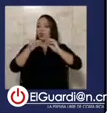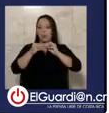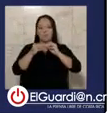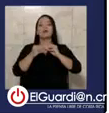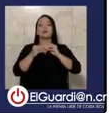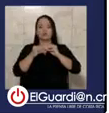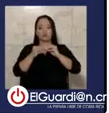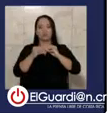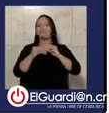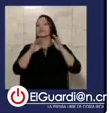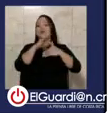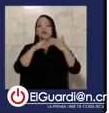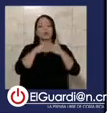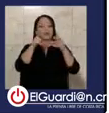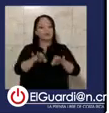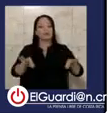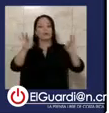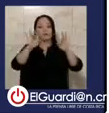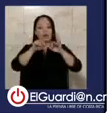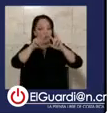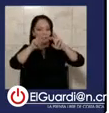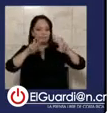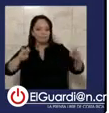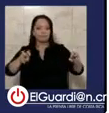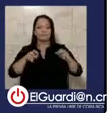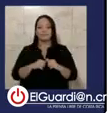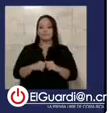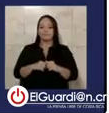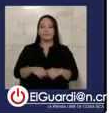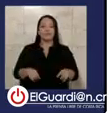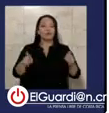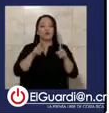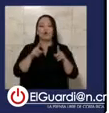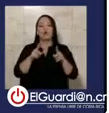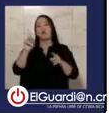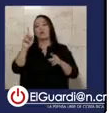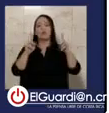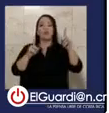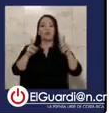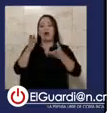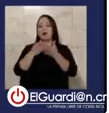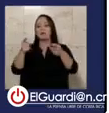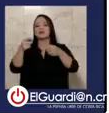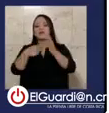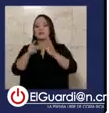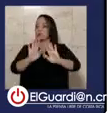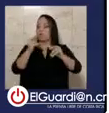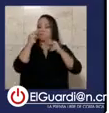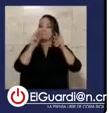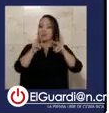la tendencia es lo importante a analizar, no actos aislados. Y esto demuestra